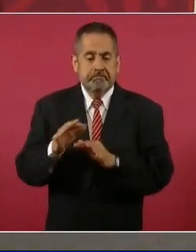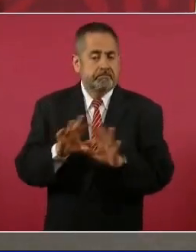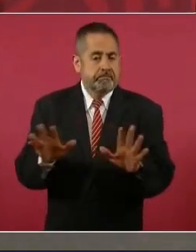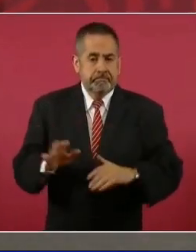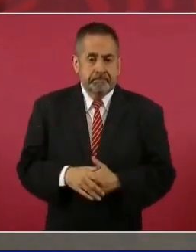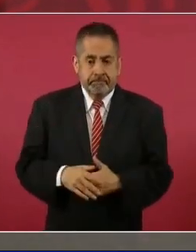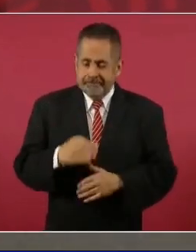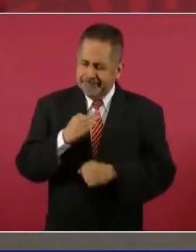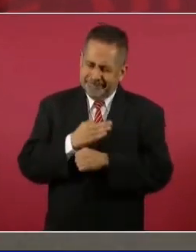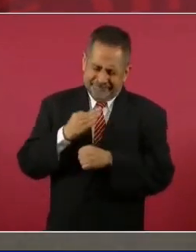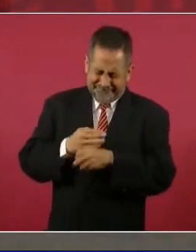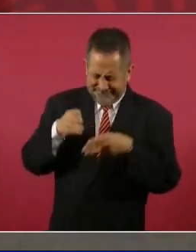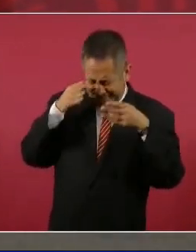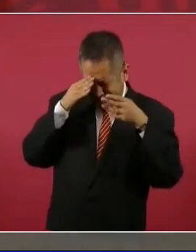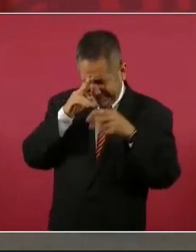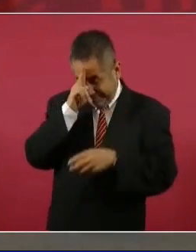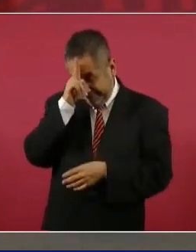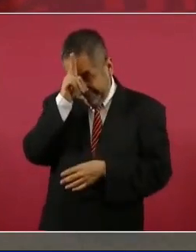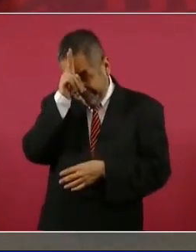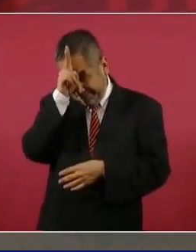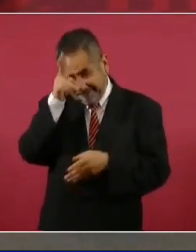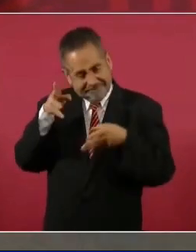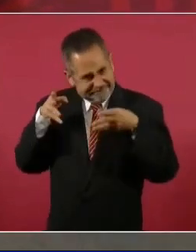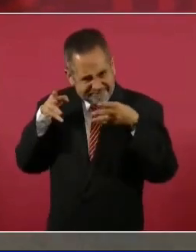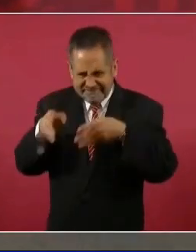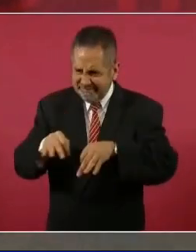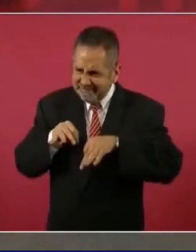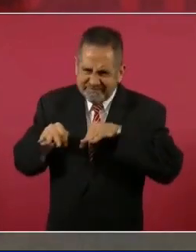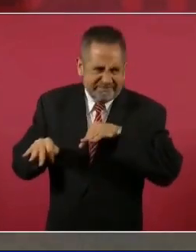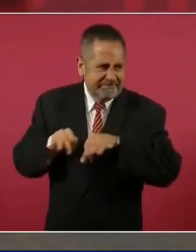con todo, con todo.